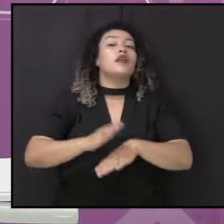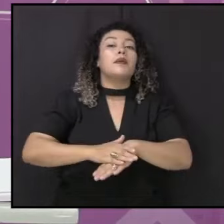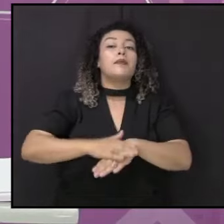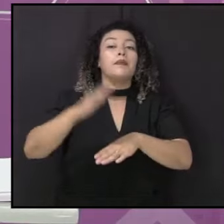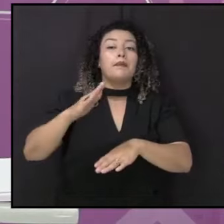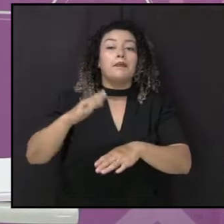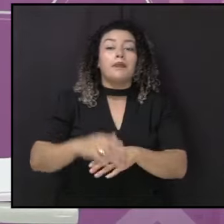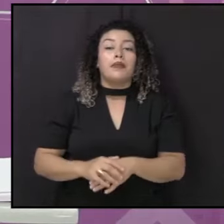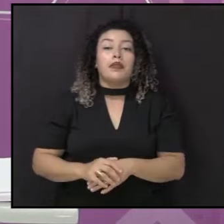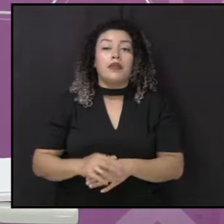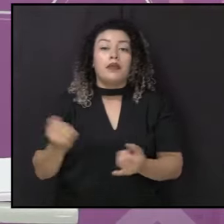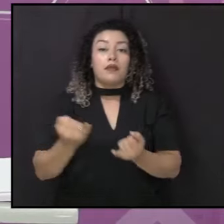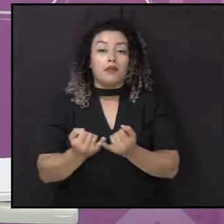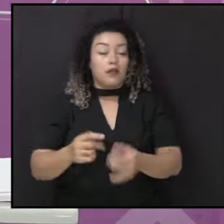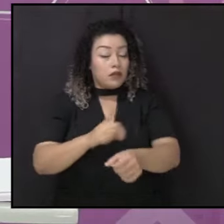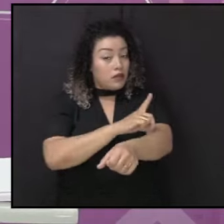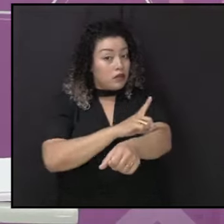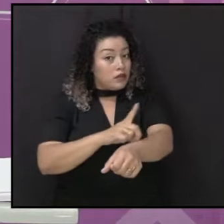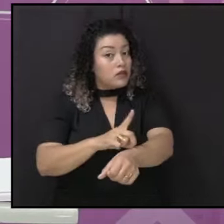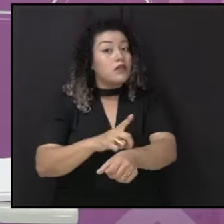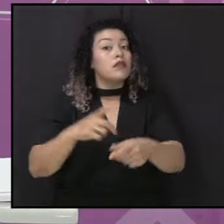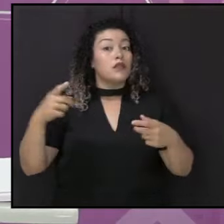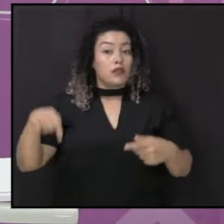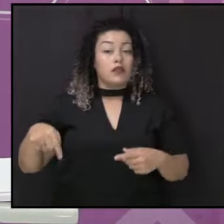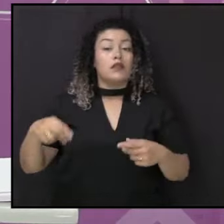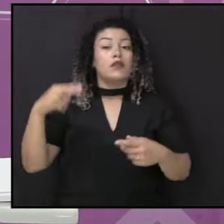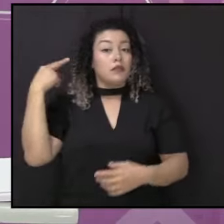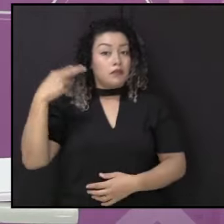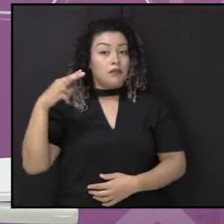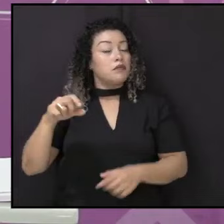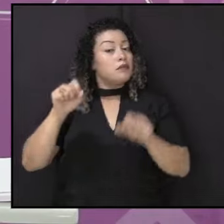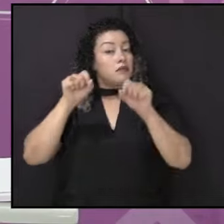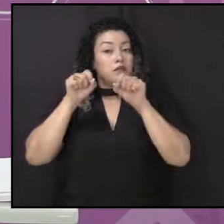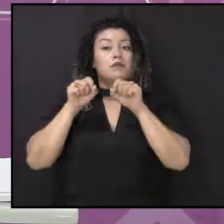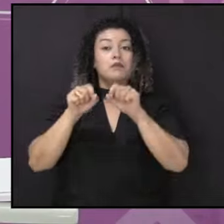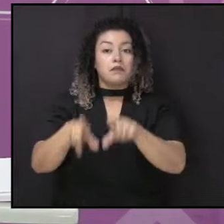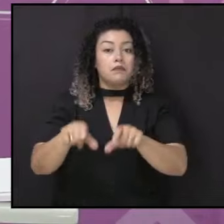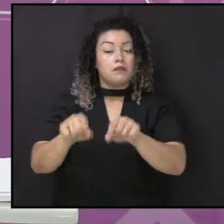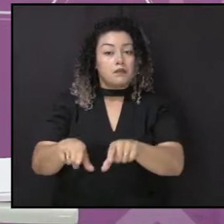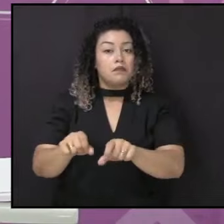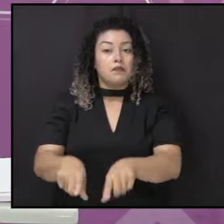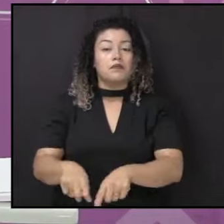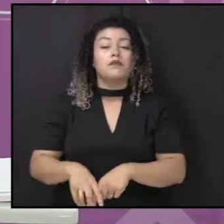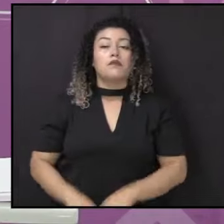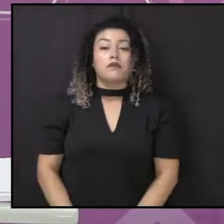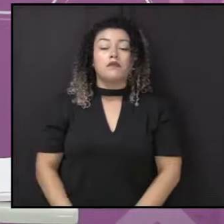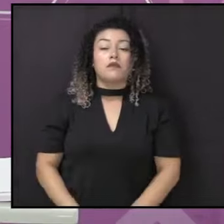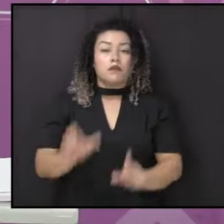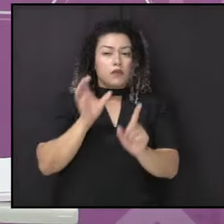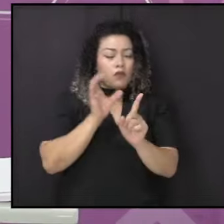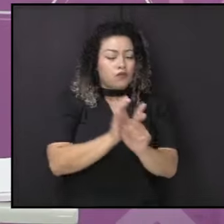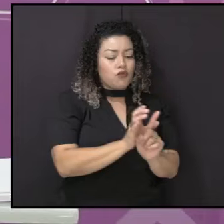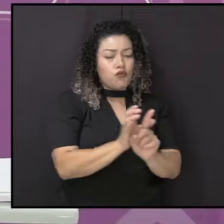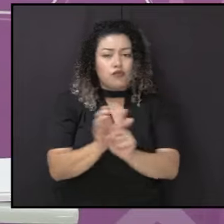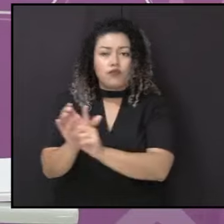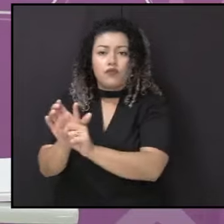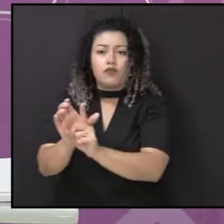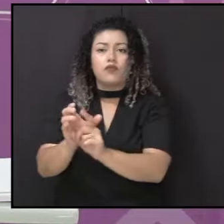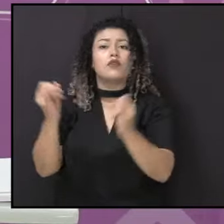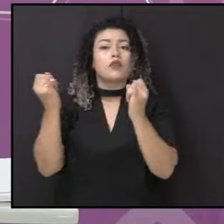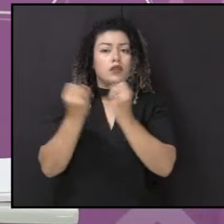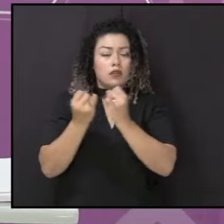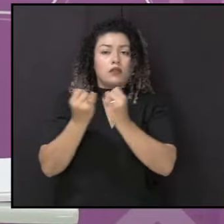proporción de derechos a quienes estén en el paso de Veracruz, a las personas con movilidad para sus mecanismos de protección y sobre todo también